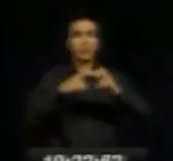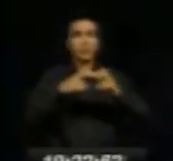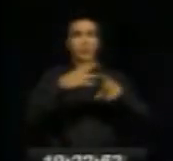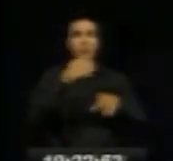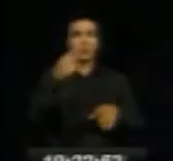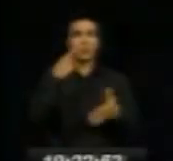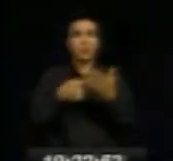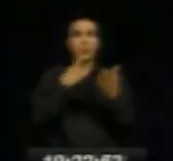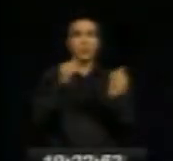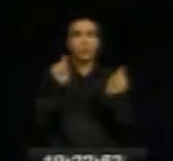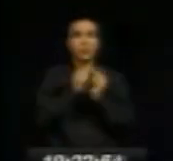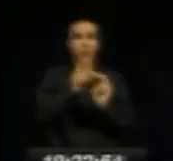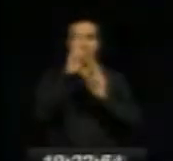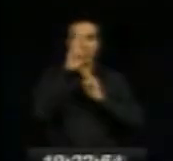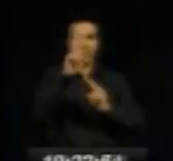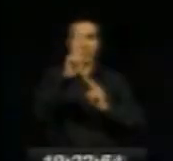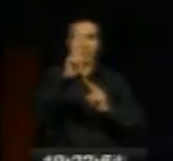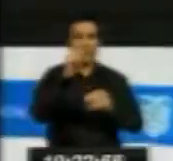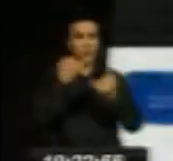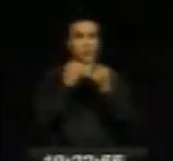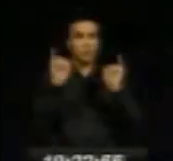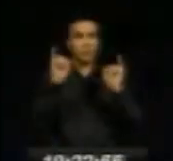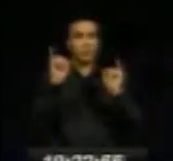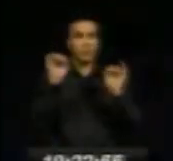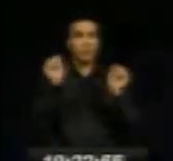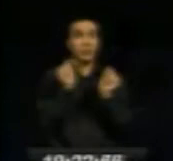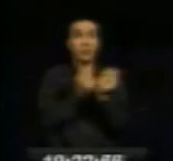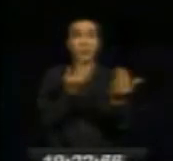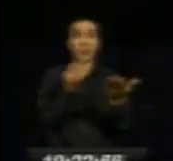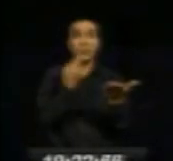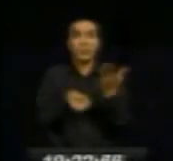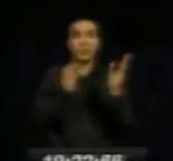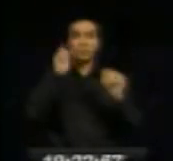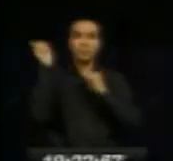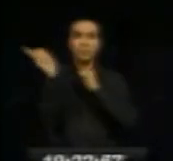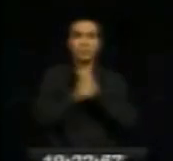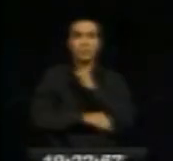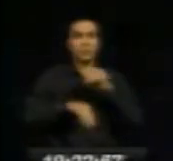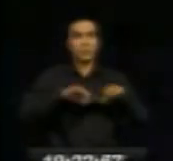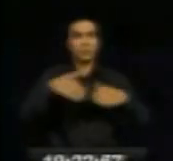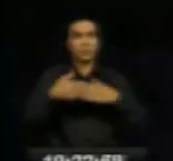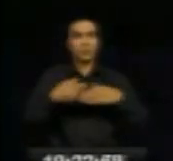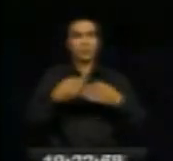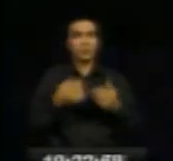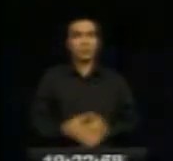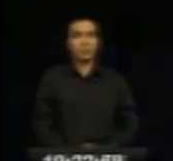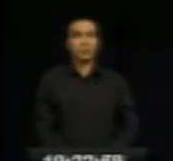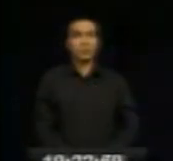en el marco del respeto a su independencia, esperamos que se sancione estos hechos.